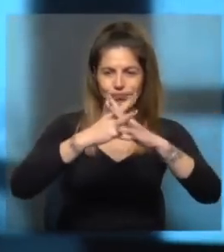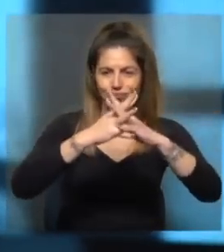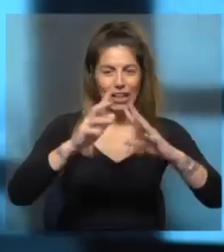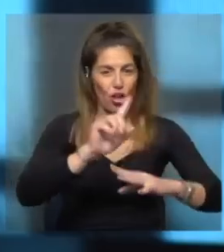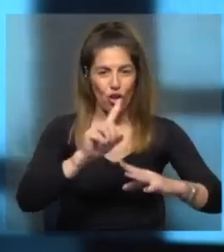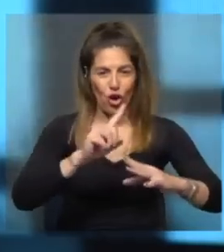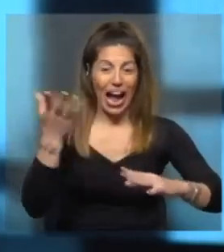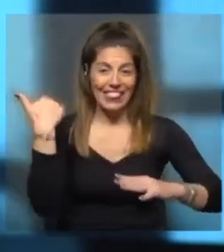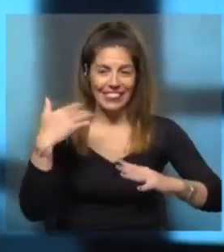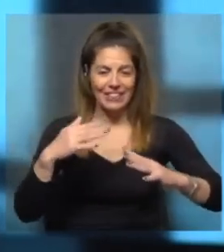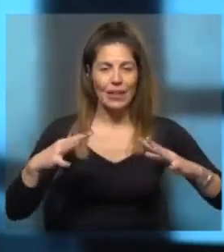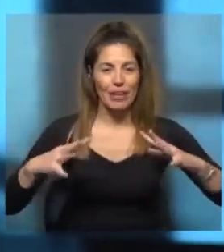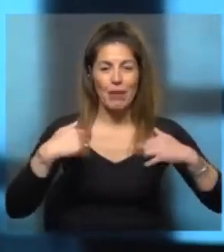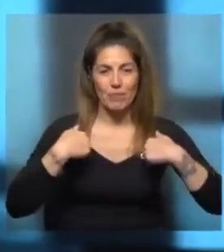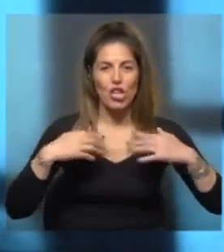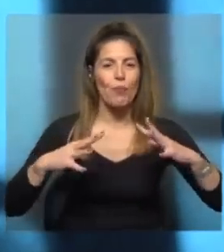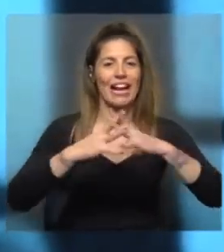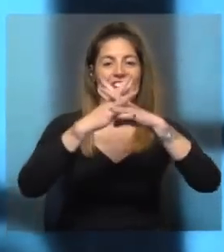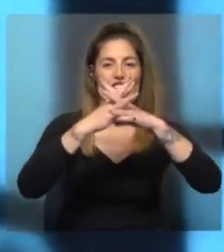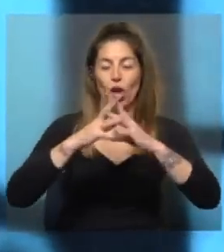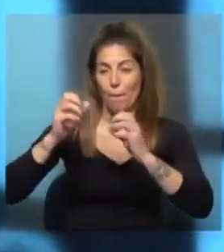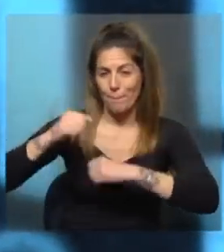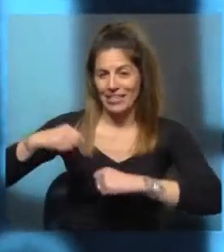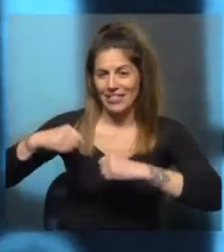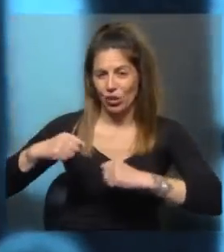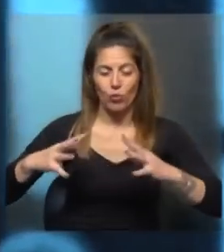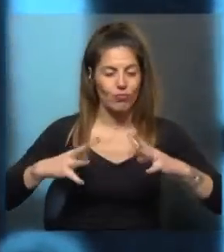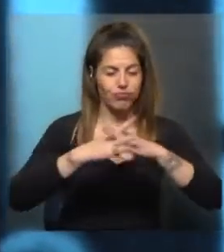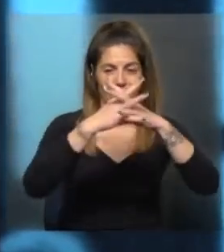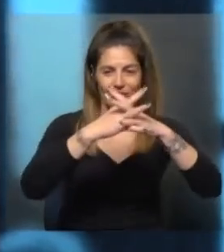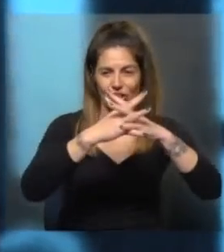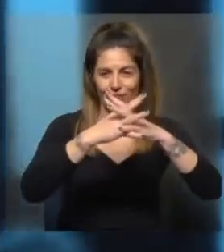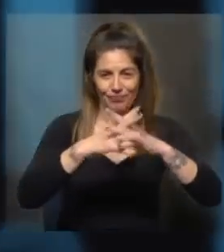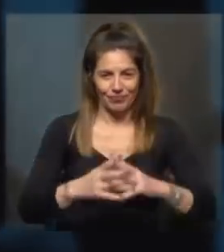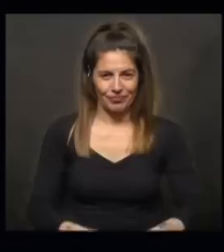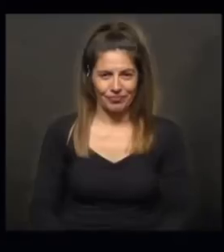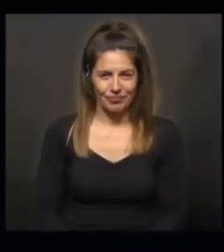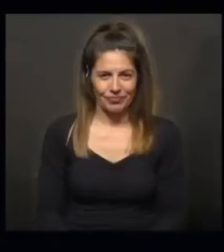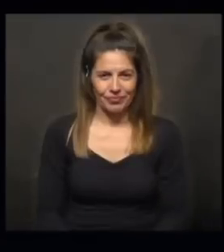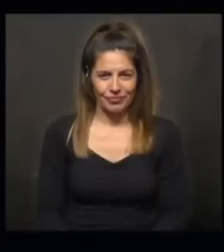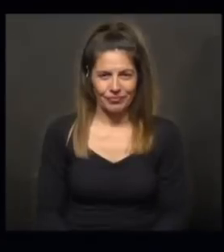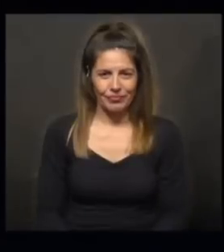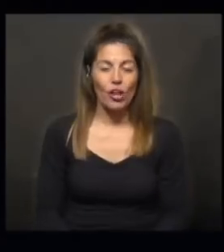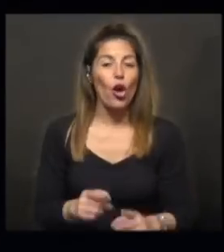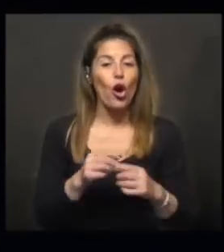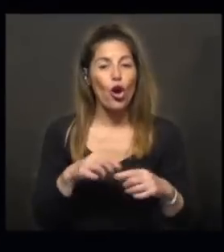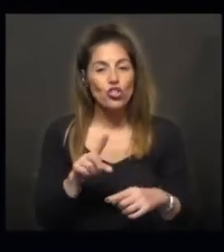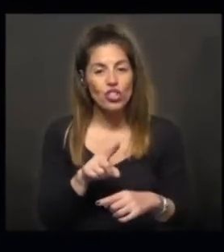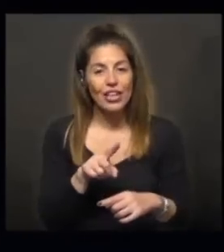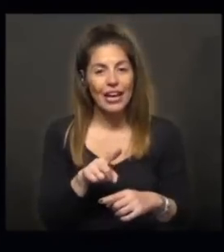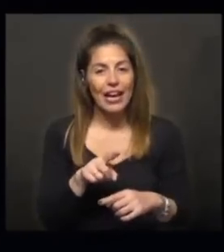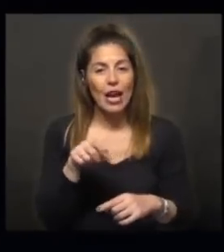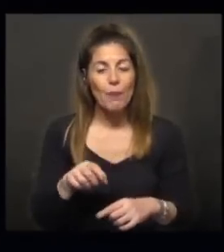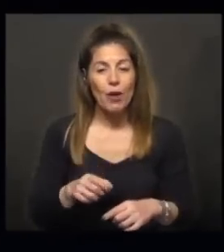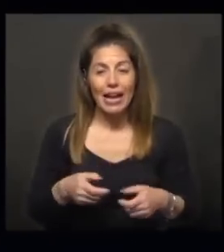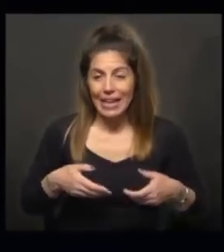Claro que queda como está mi rancho en paysandú que sigue existiendo desde quincho este o sea criada